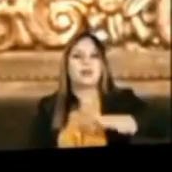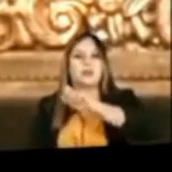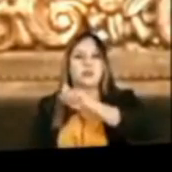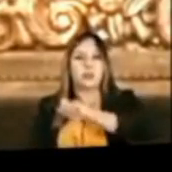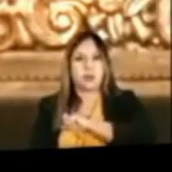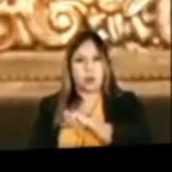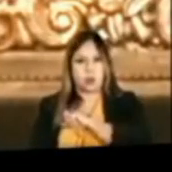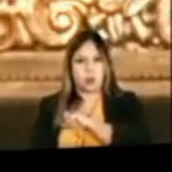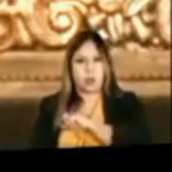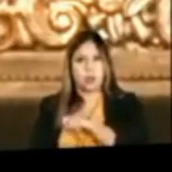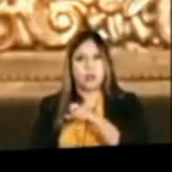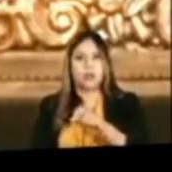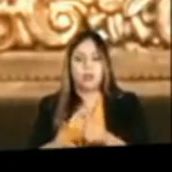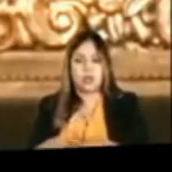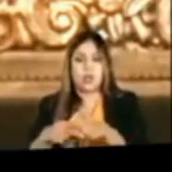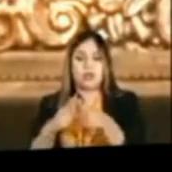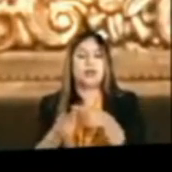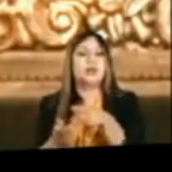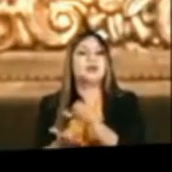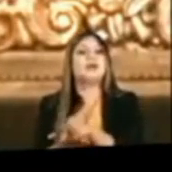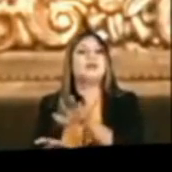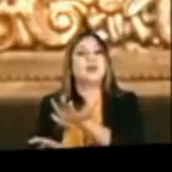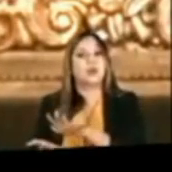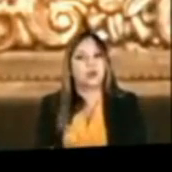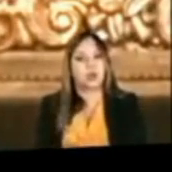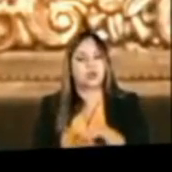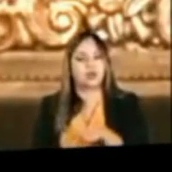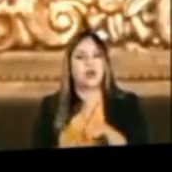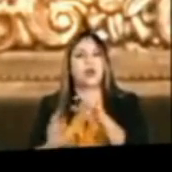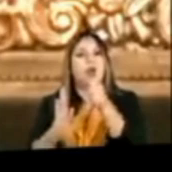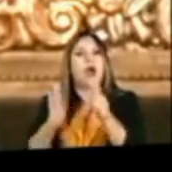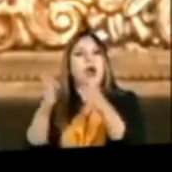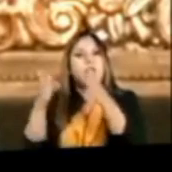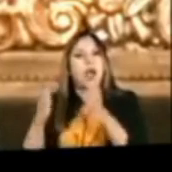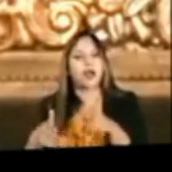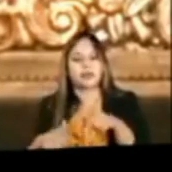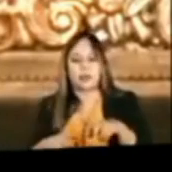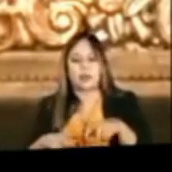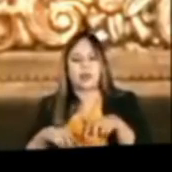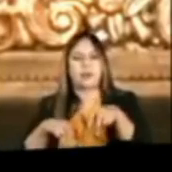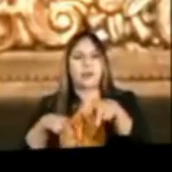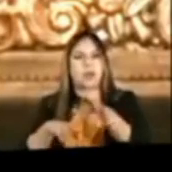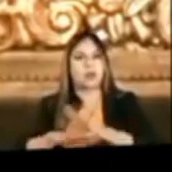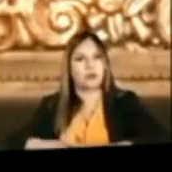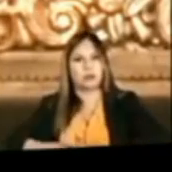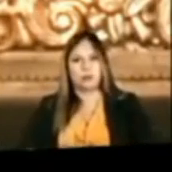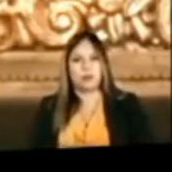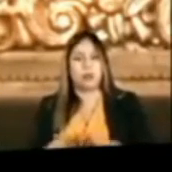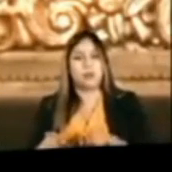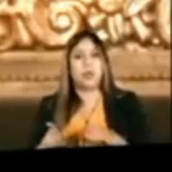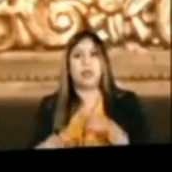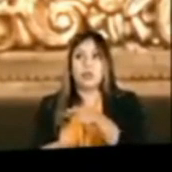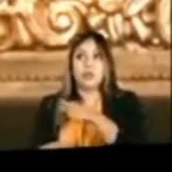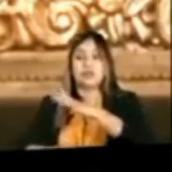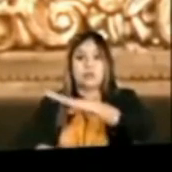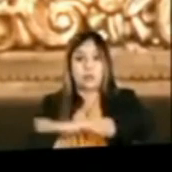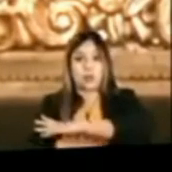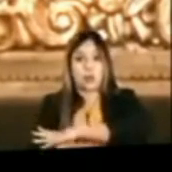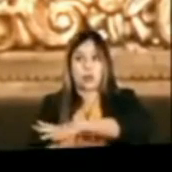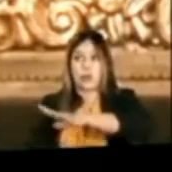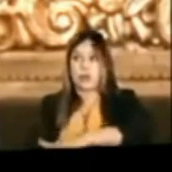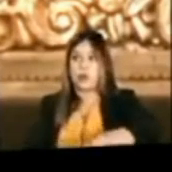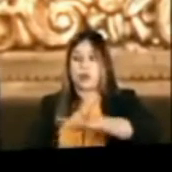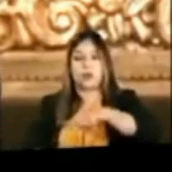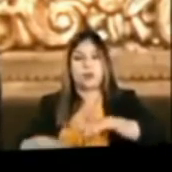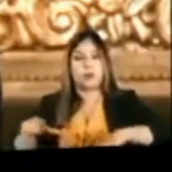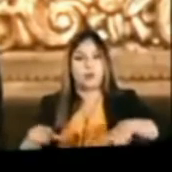Española para el inicio de un proyecto Caminar Arte, en donde el bulevar va a servir de espacio